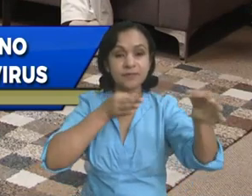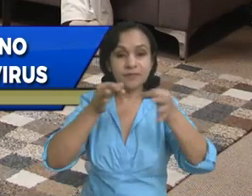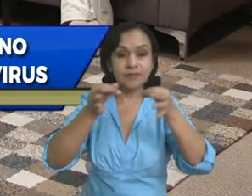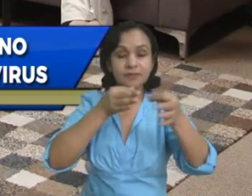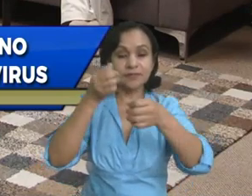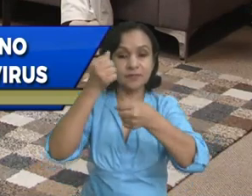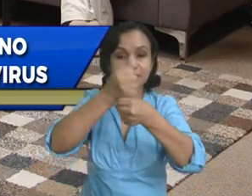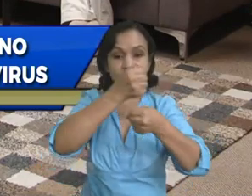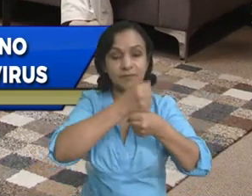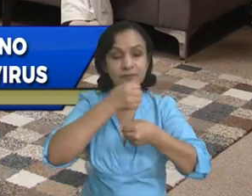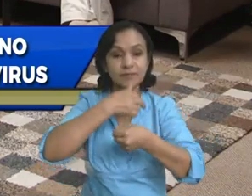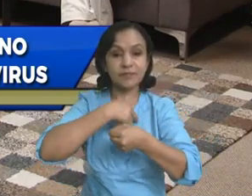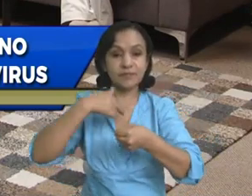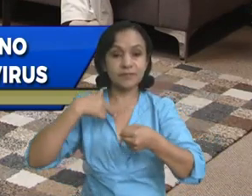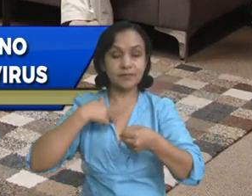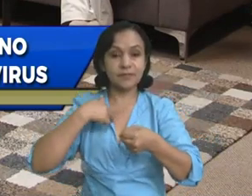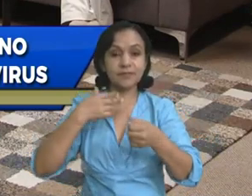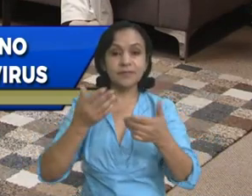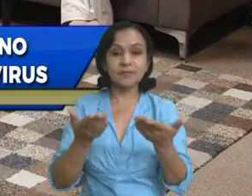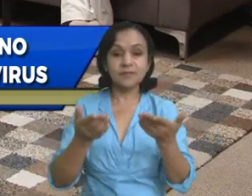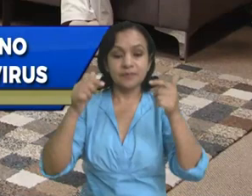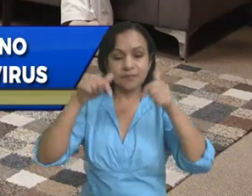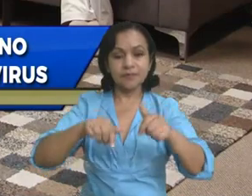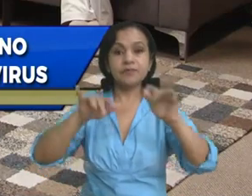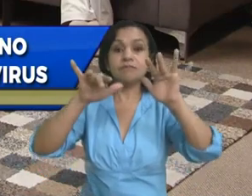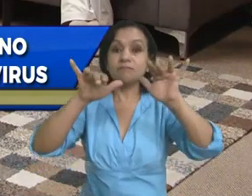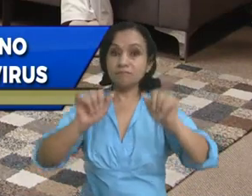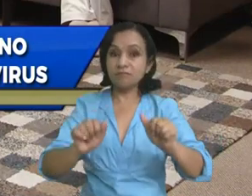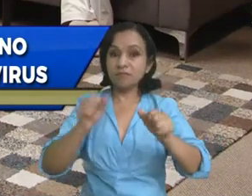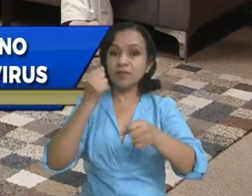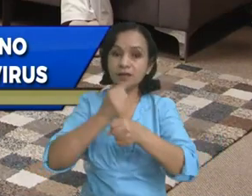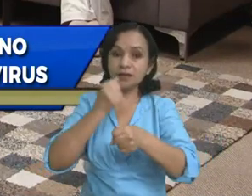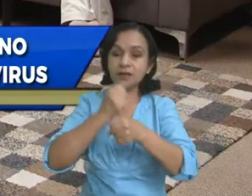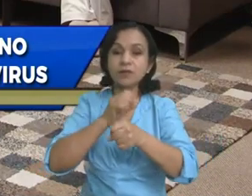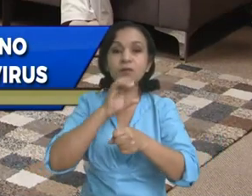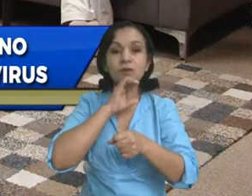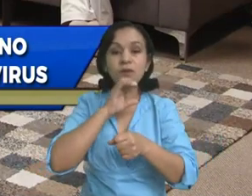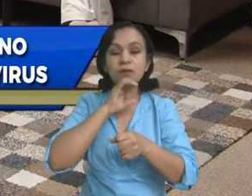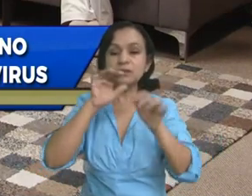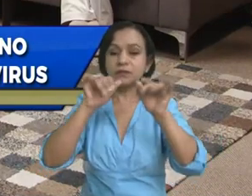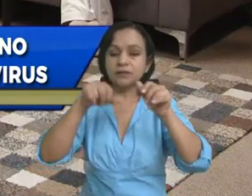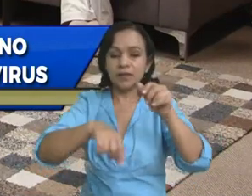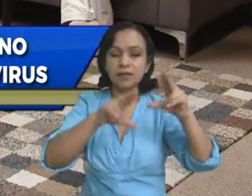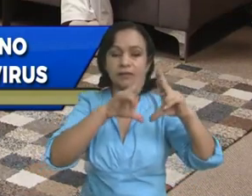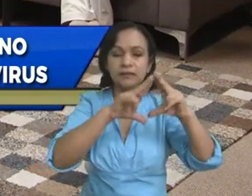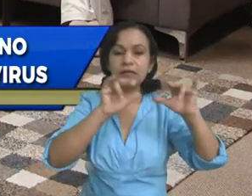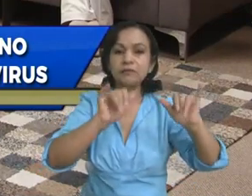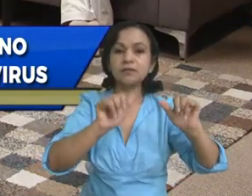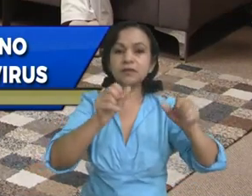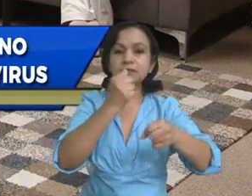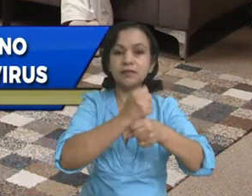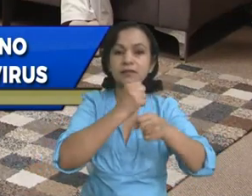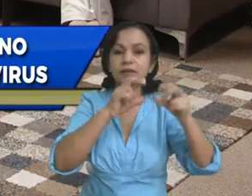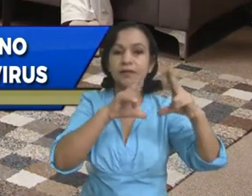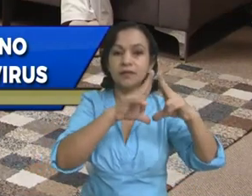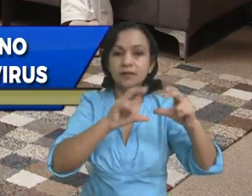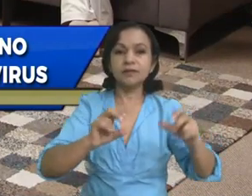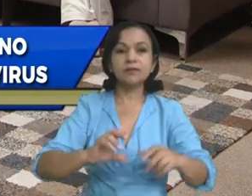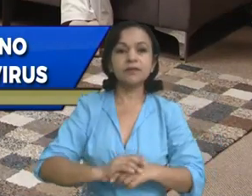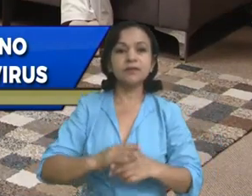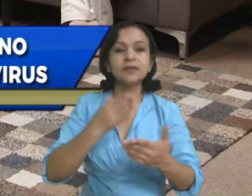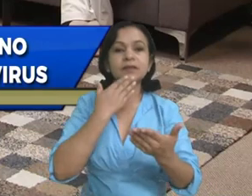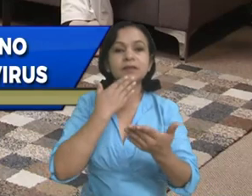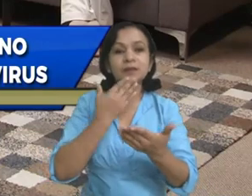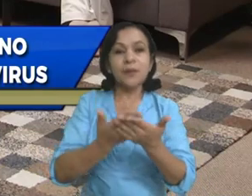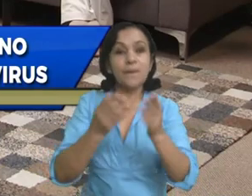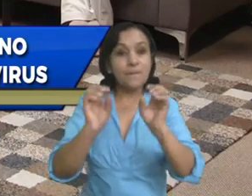de trabajo que van a tener dentro de la dinámica que ya, esto estamos hablando, que ya se está haciendo en el territorio nacional. Bueno, buenos días.